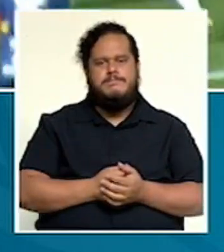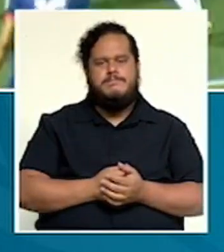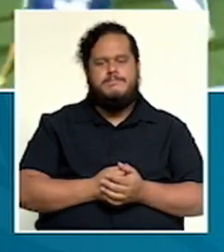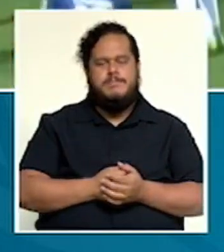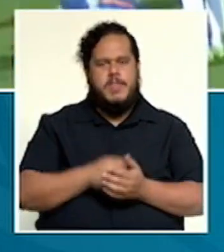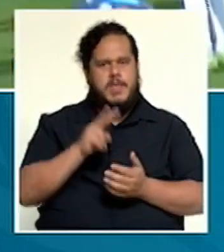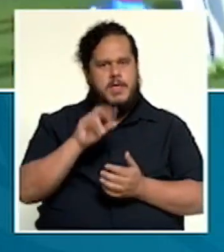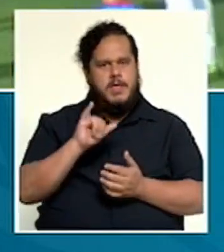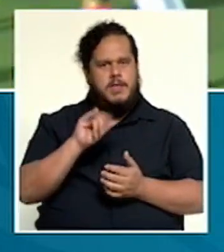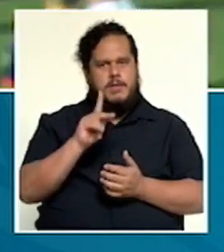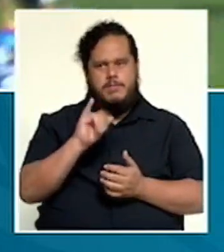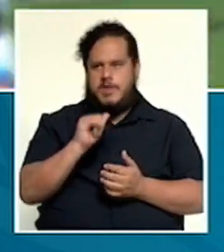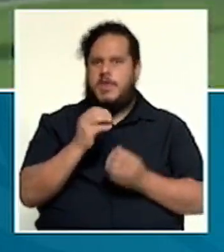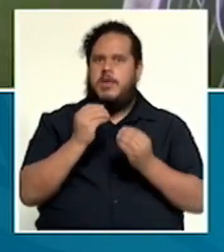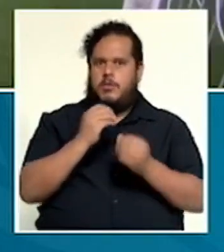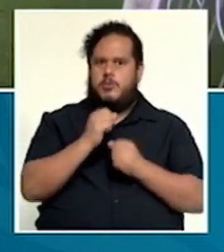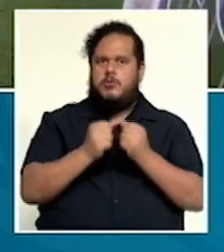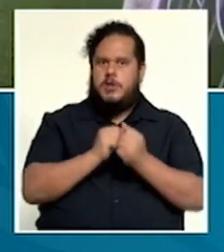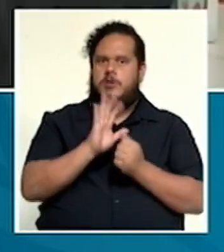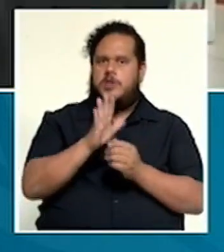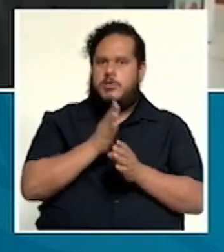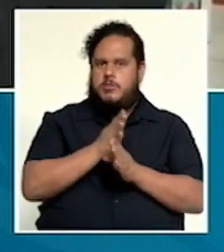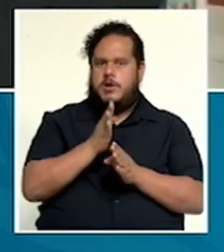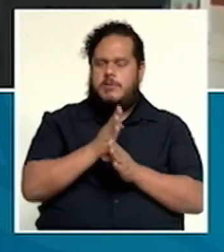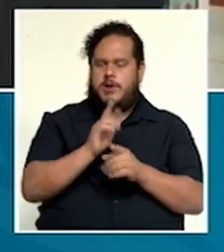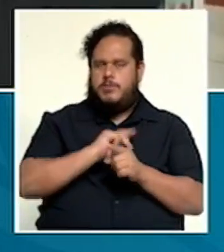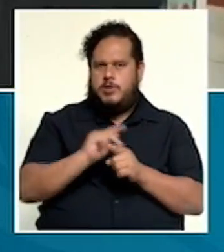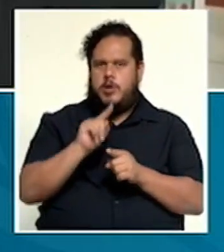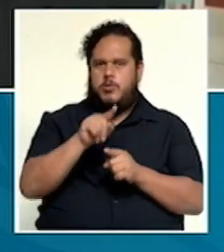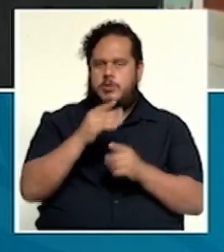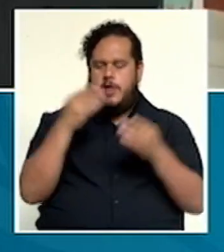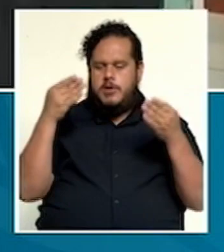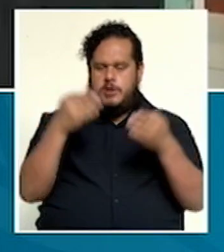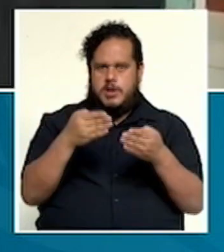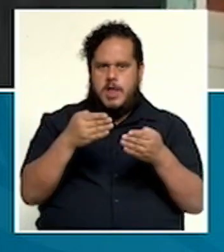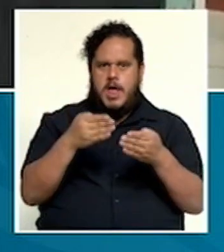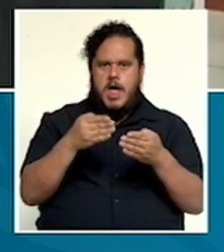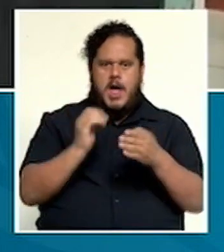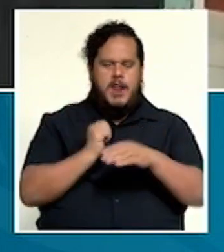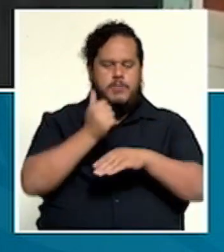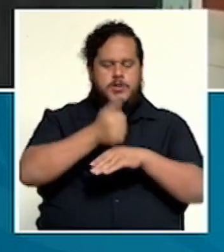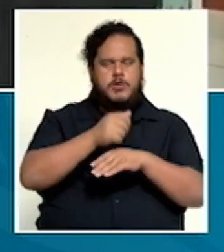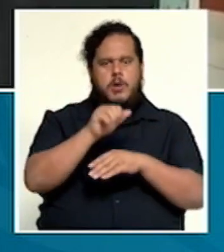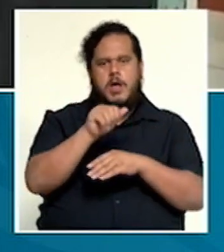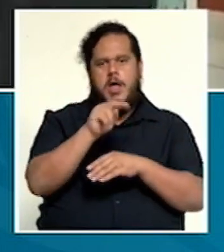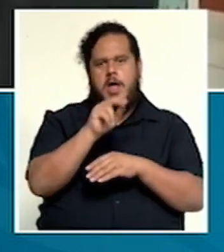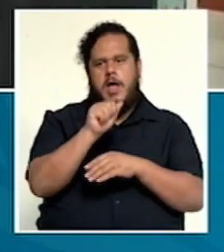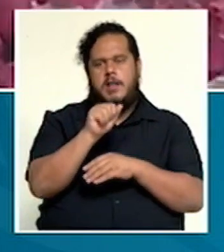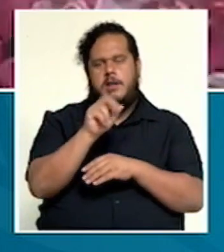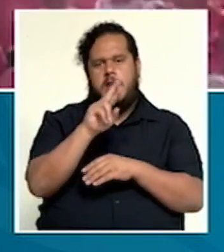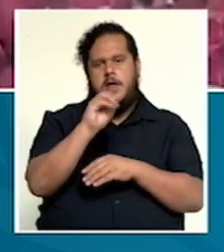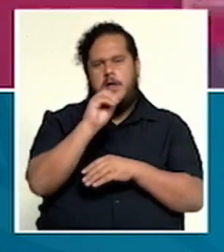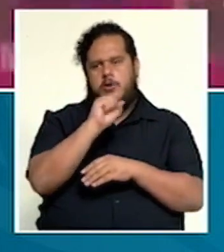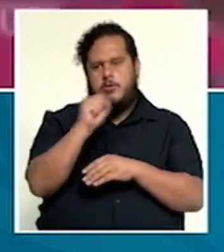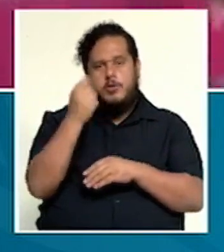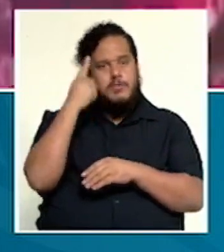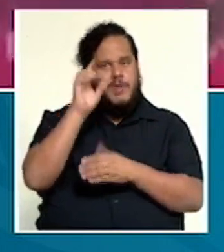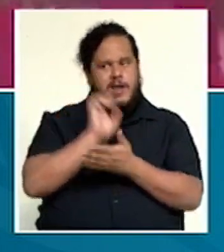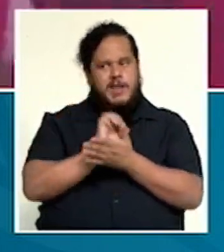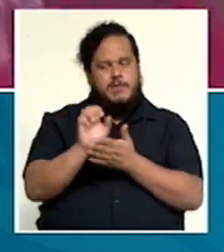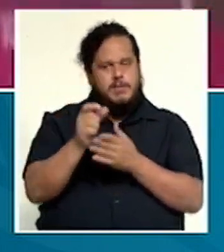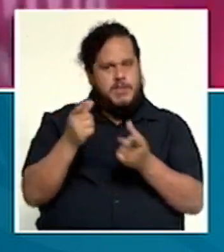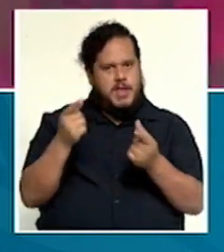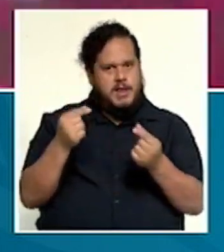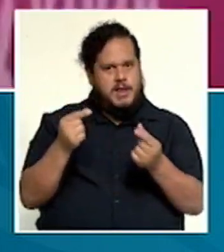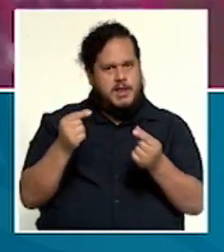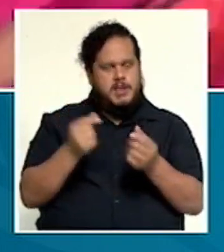Doña Vicky, muchos años de su carrera profesional usted los dedicó a la Fundación Ana Ros, que lucha para prevenir el cáncer. Ahí tiene